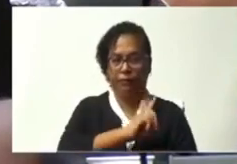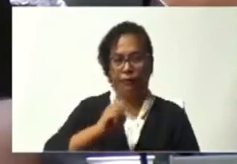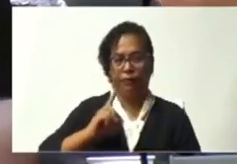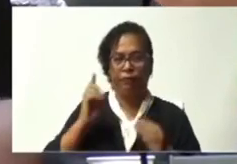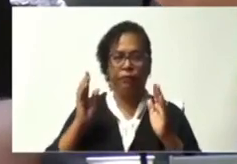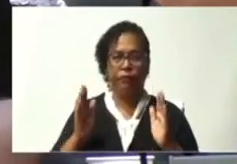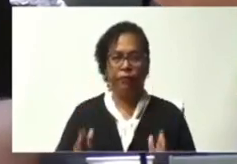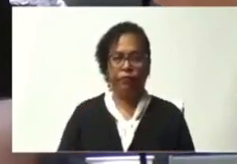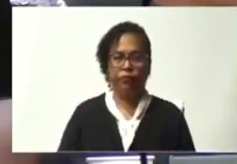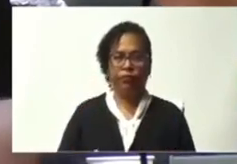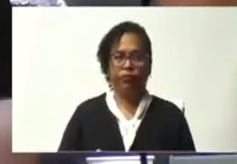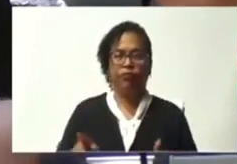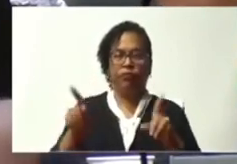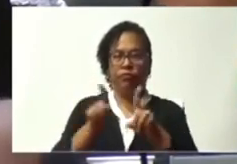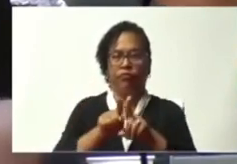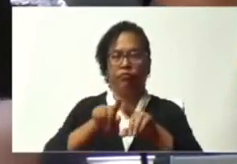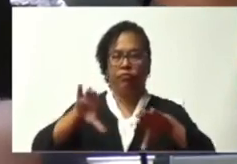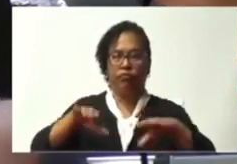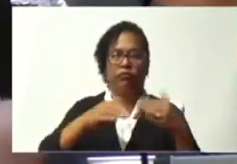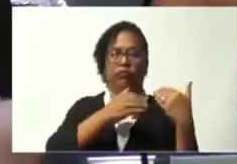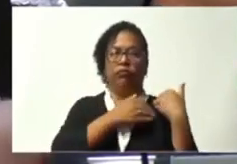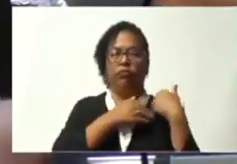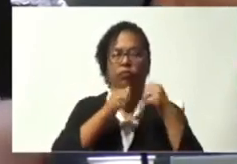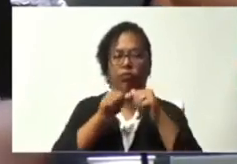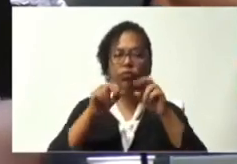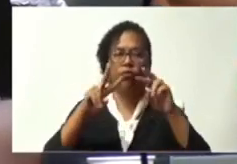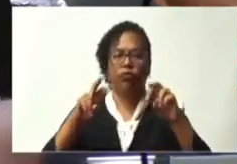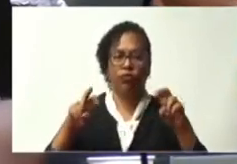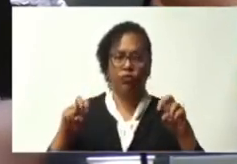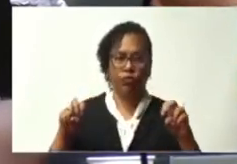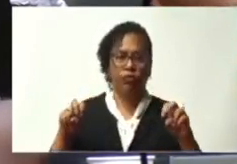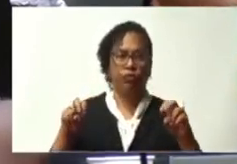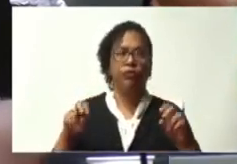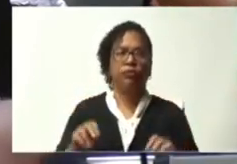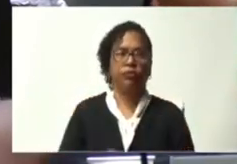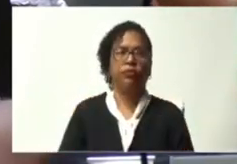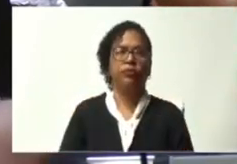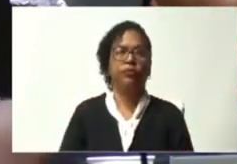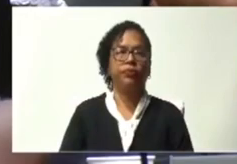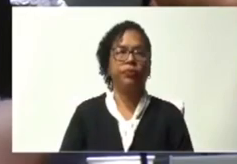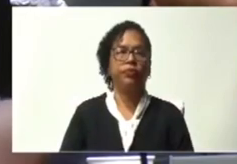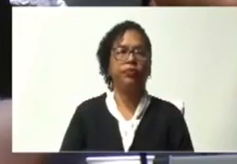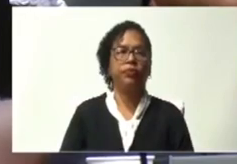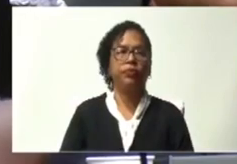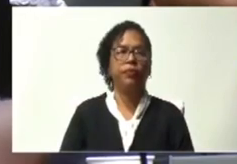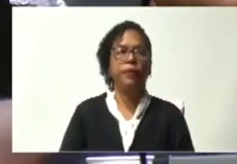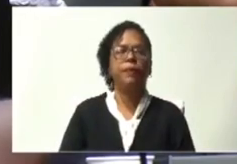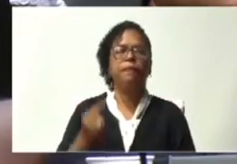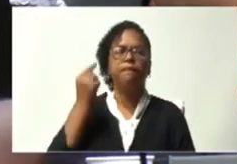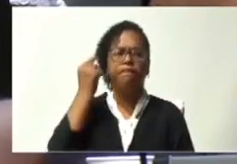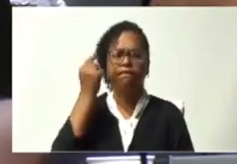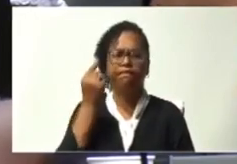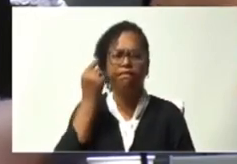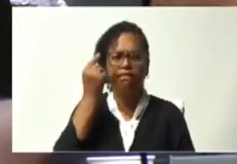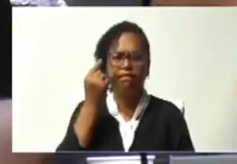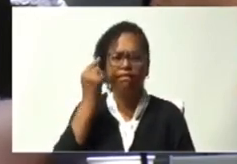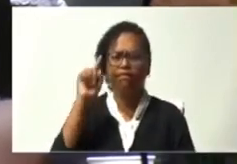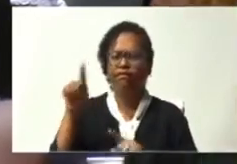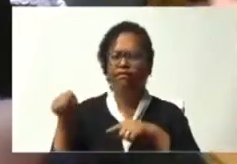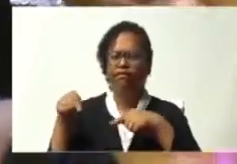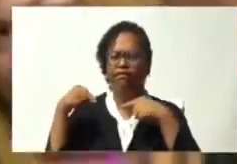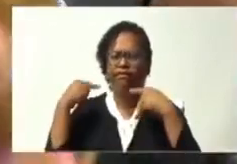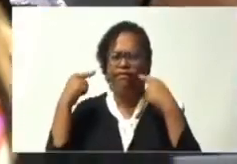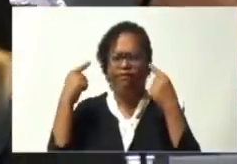y diputadas yo creo que hacía mucho que la sociedad no recibía una ley tan importante